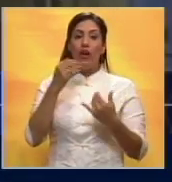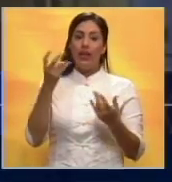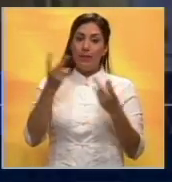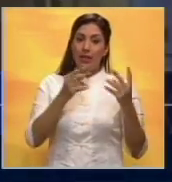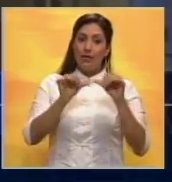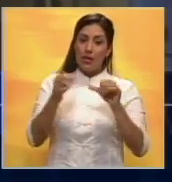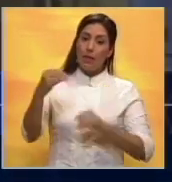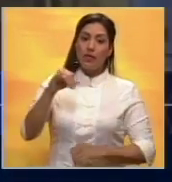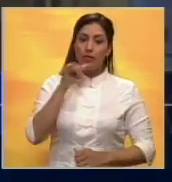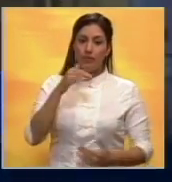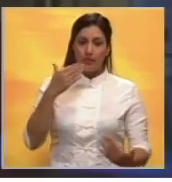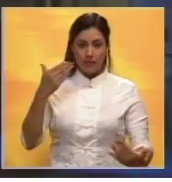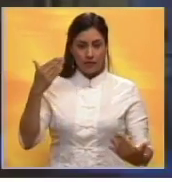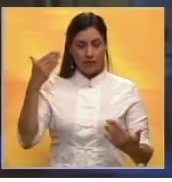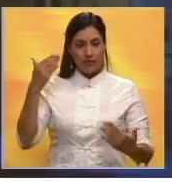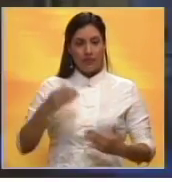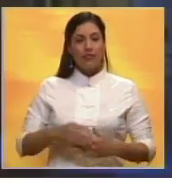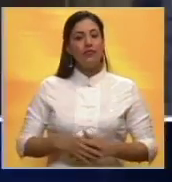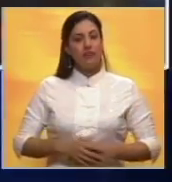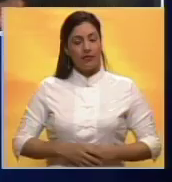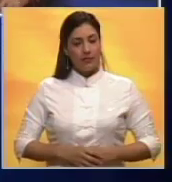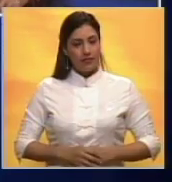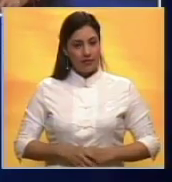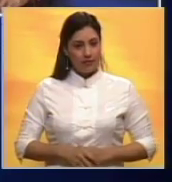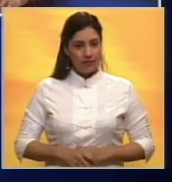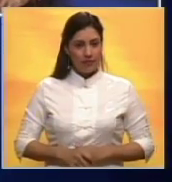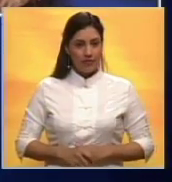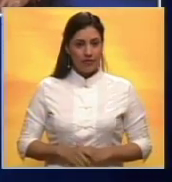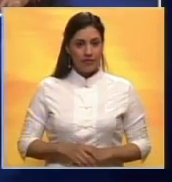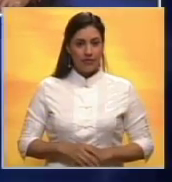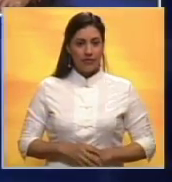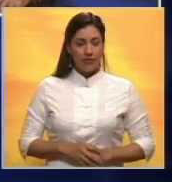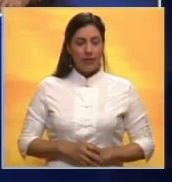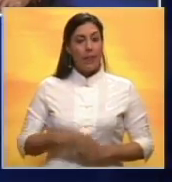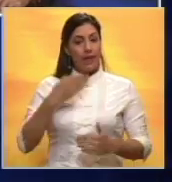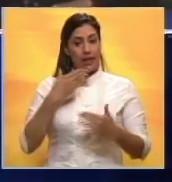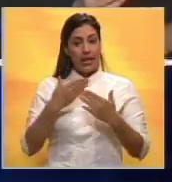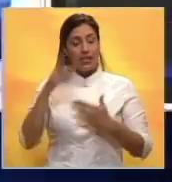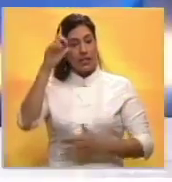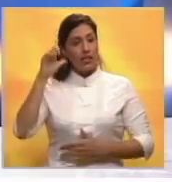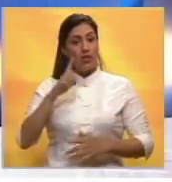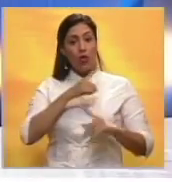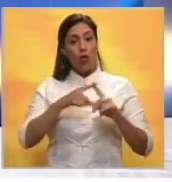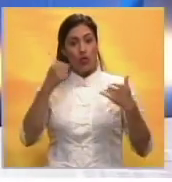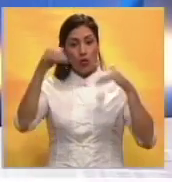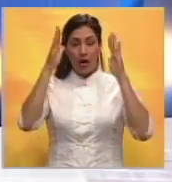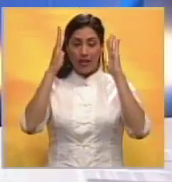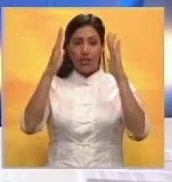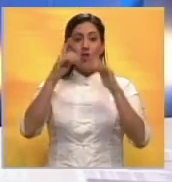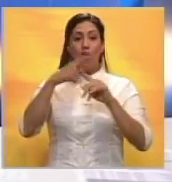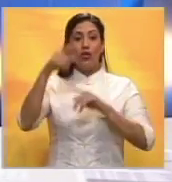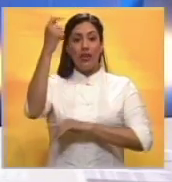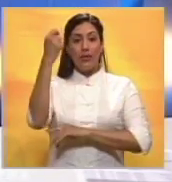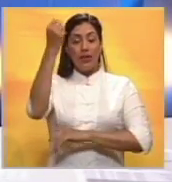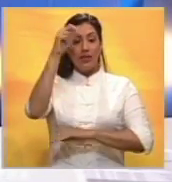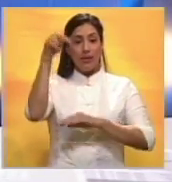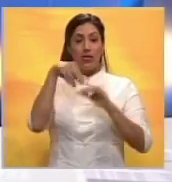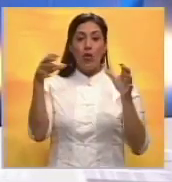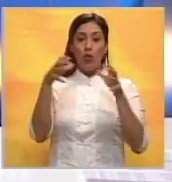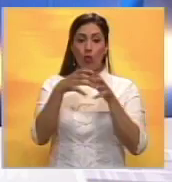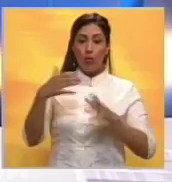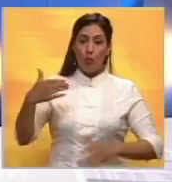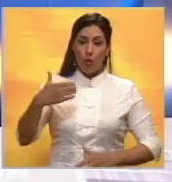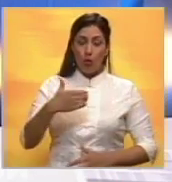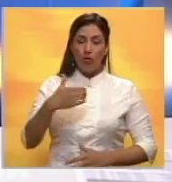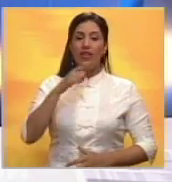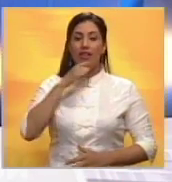invitamos a que continúen con más de la emisión meridiana de su noticiero benevision Gracias lirio estaremos atentos el diputado de la asamblea nacional por la meda de